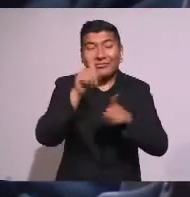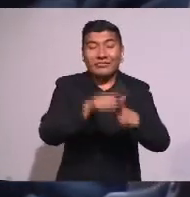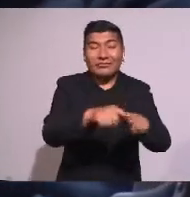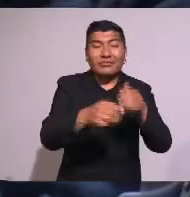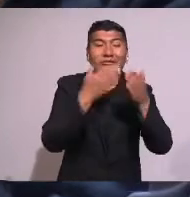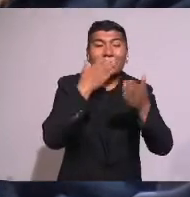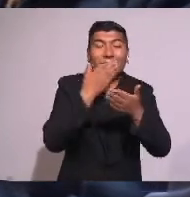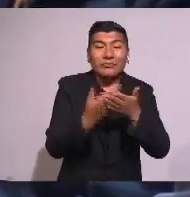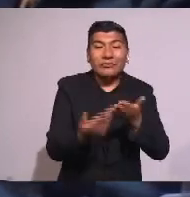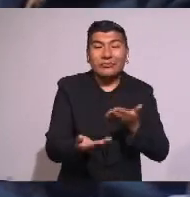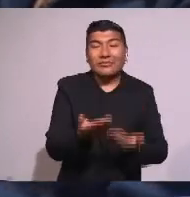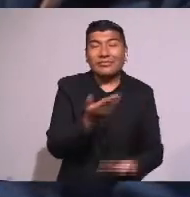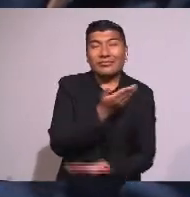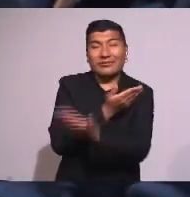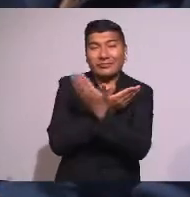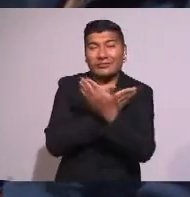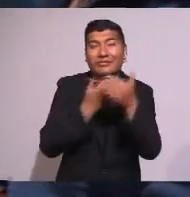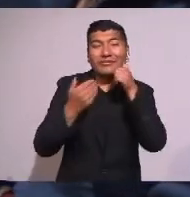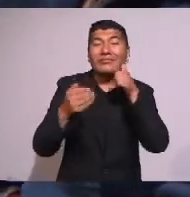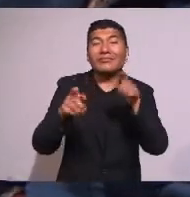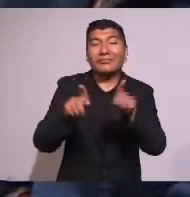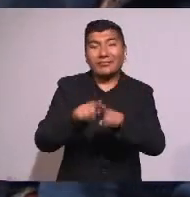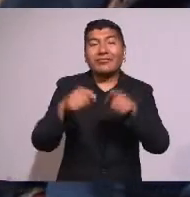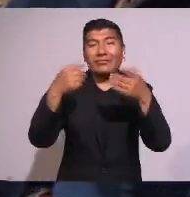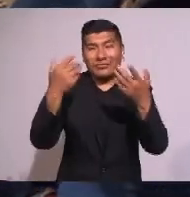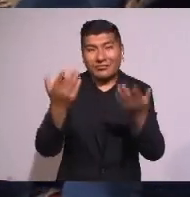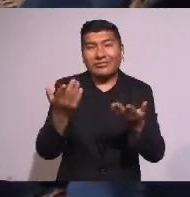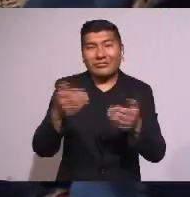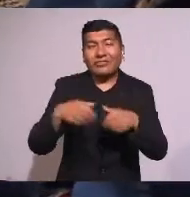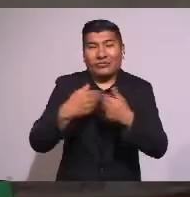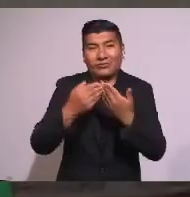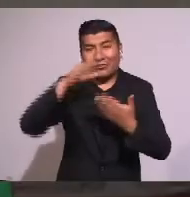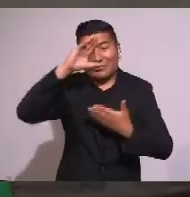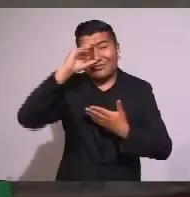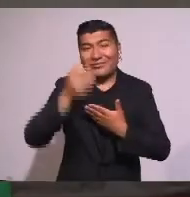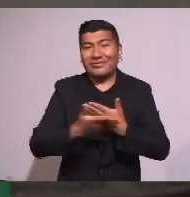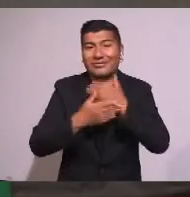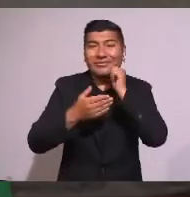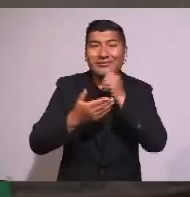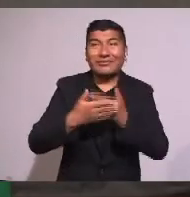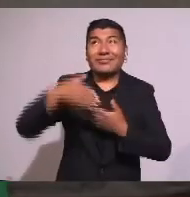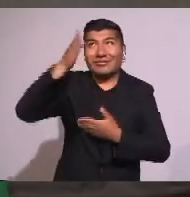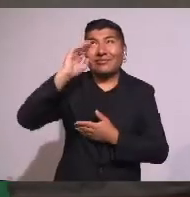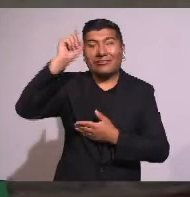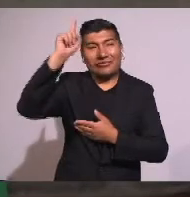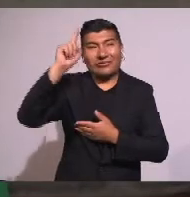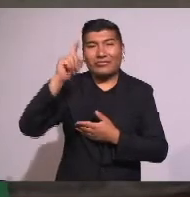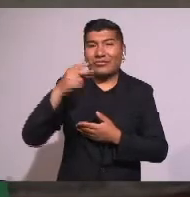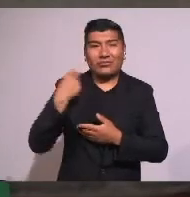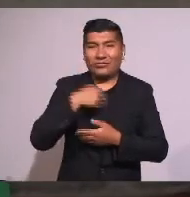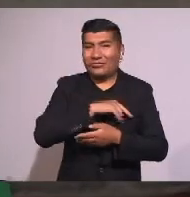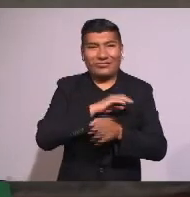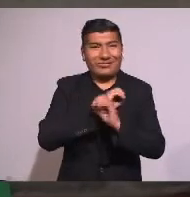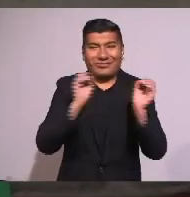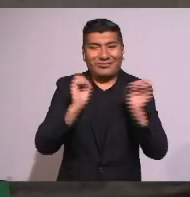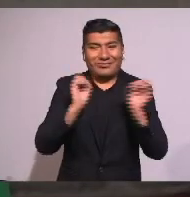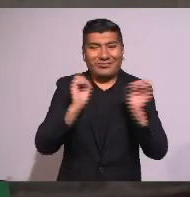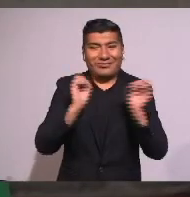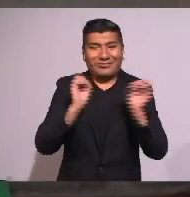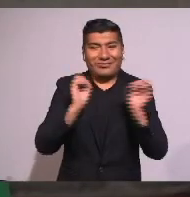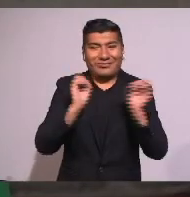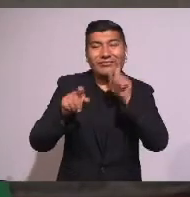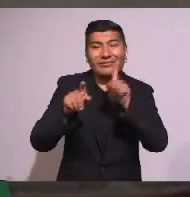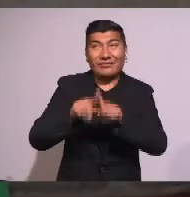es porque hay esa categoría superior de hijo de Dios. No seríamos hermanos si no fuéramos hijos de